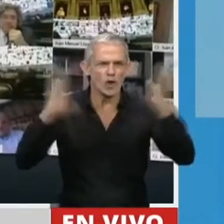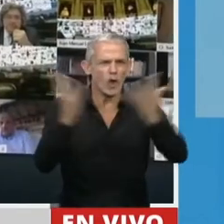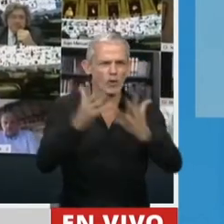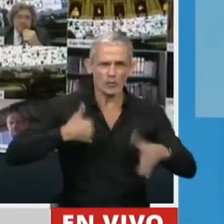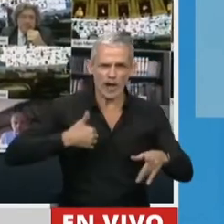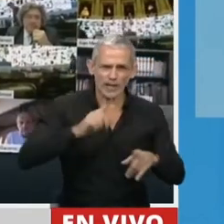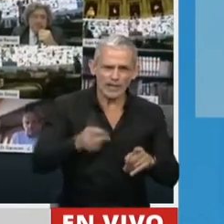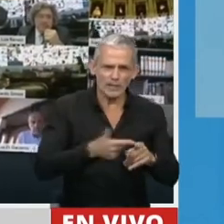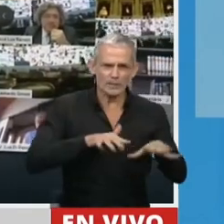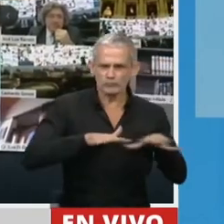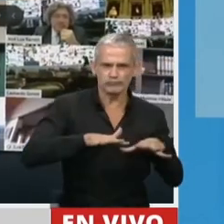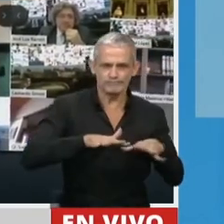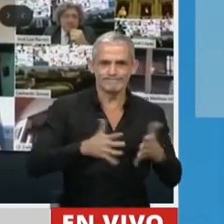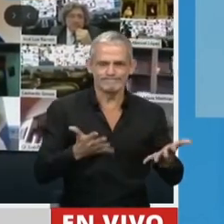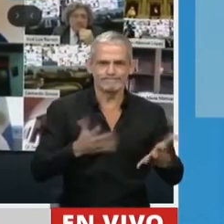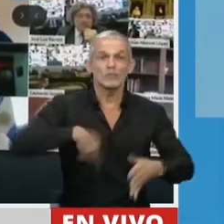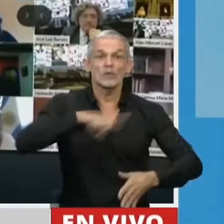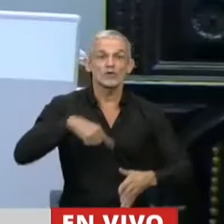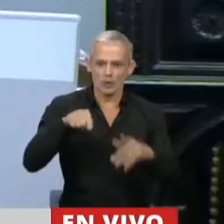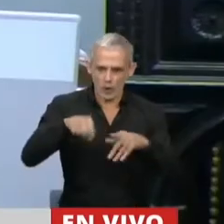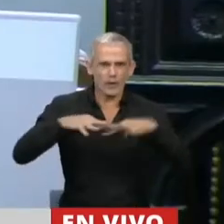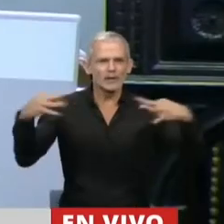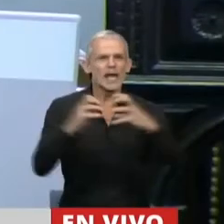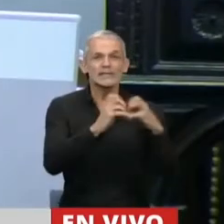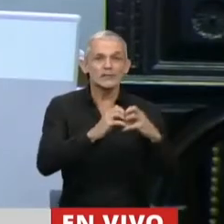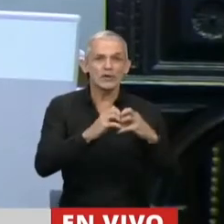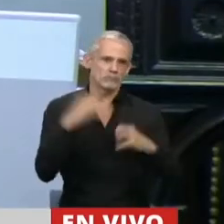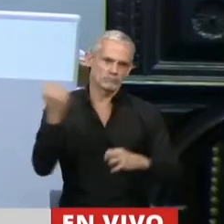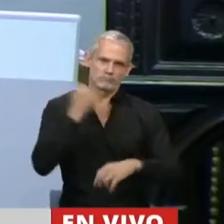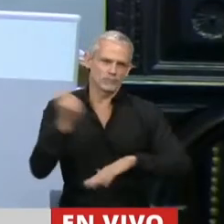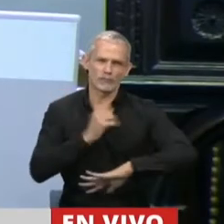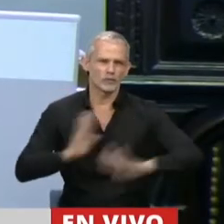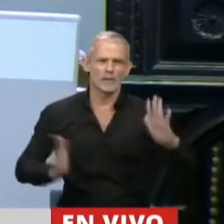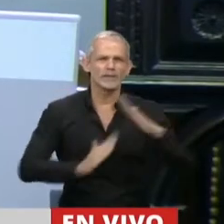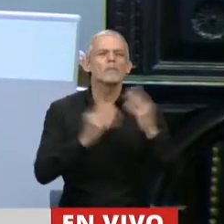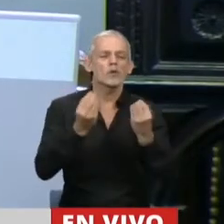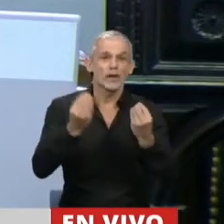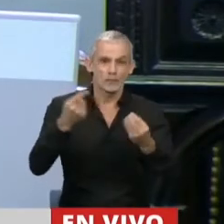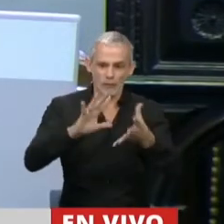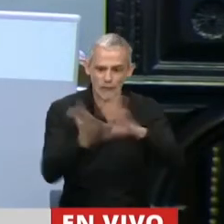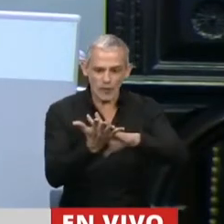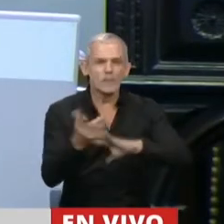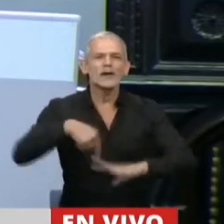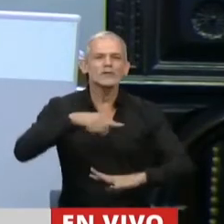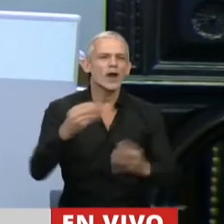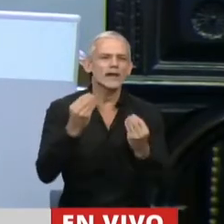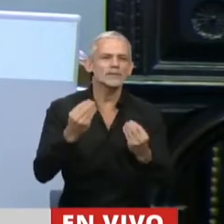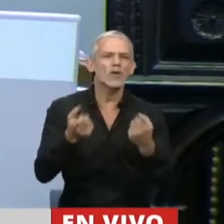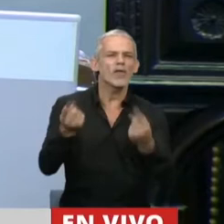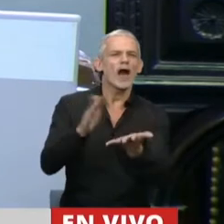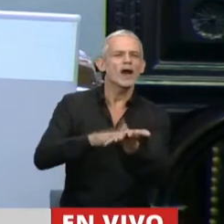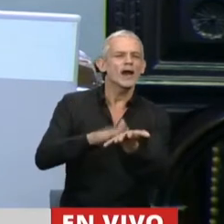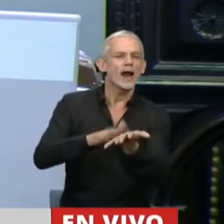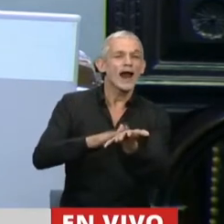también, lo que estamos haciendo hoy es fundamental, porque de esa manera lo que estamos